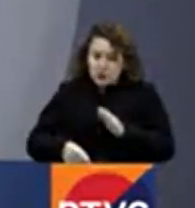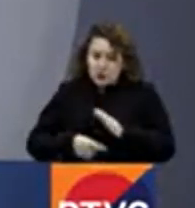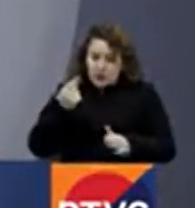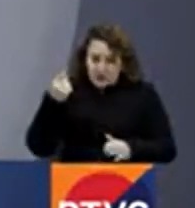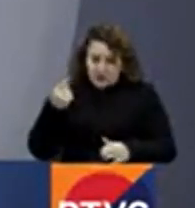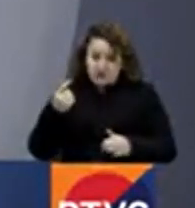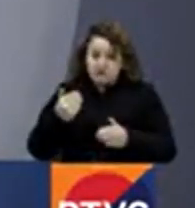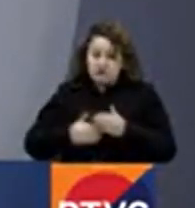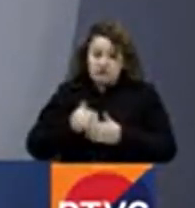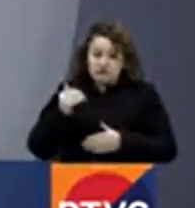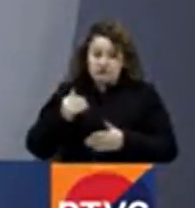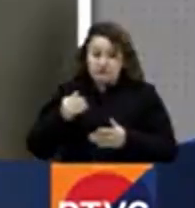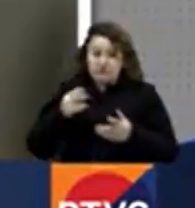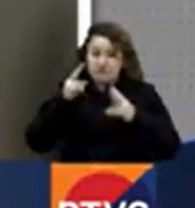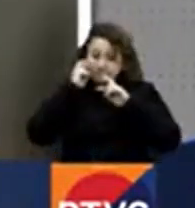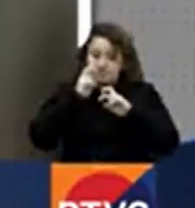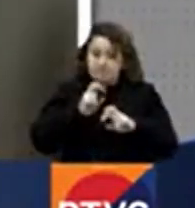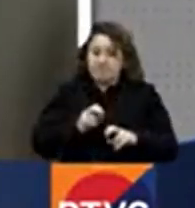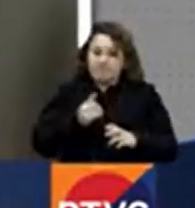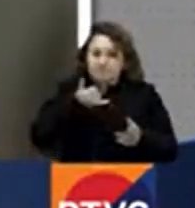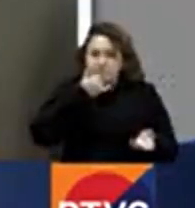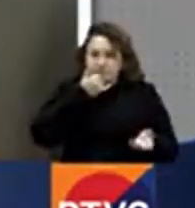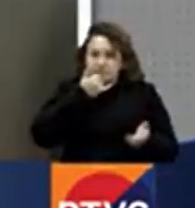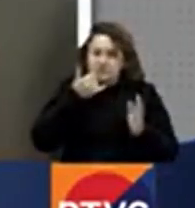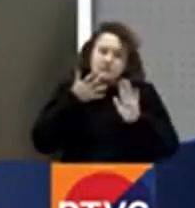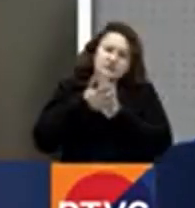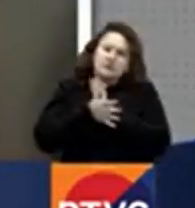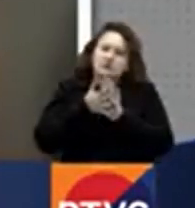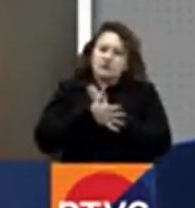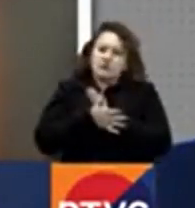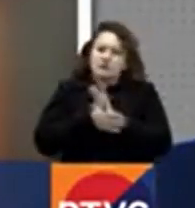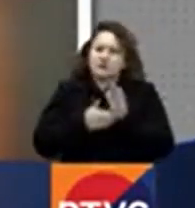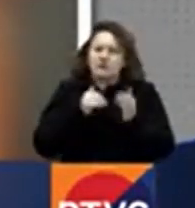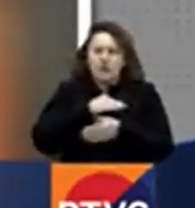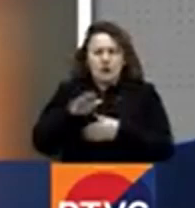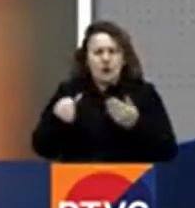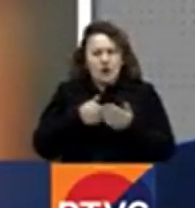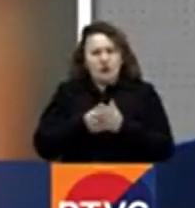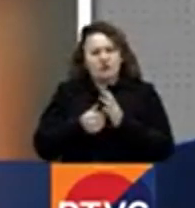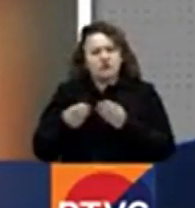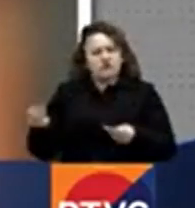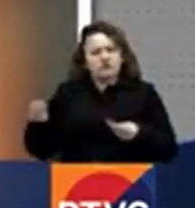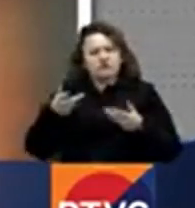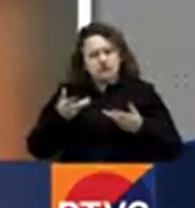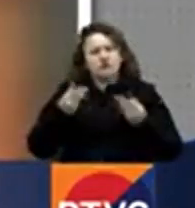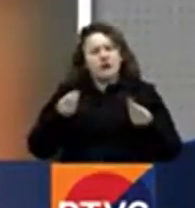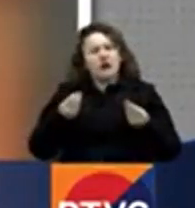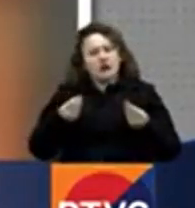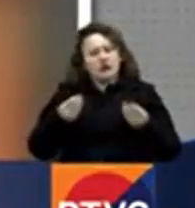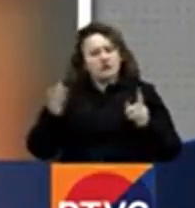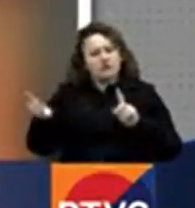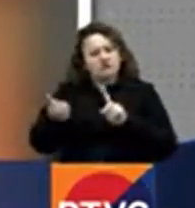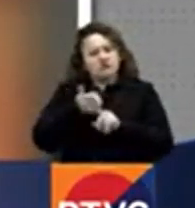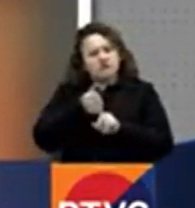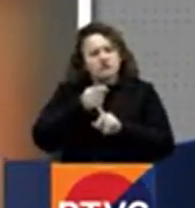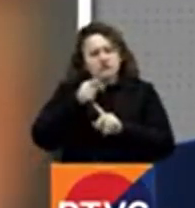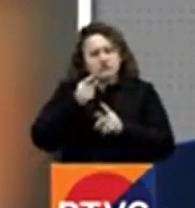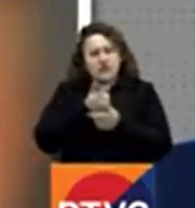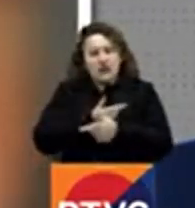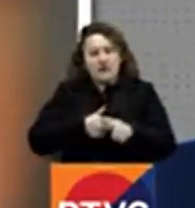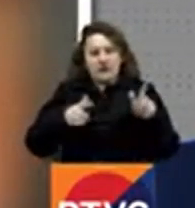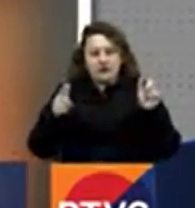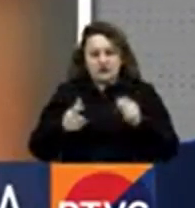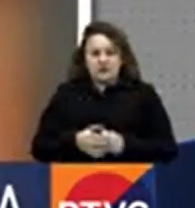y empiece a averiguar toda la información o todo lo que nos puedan brindar para lograr la liberación.